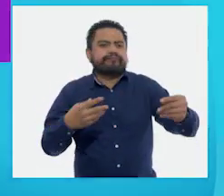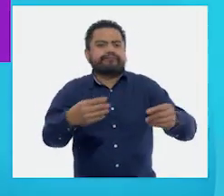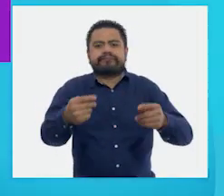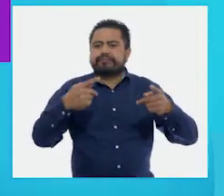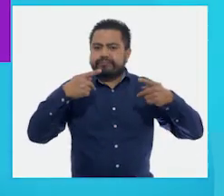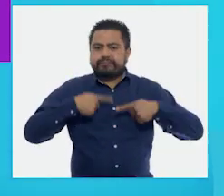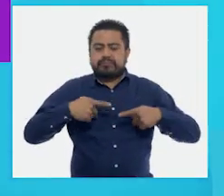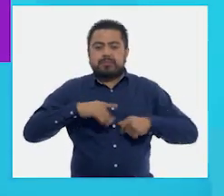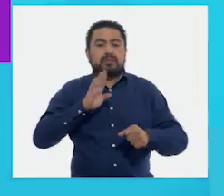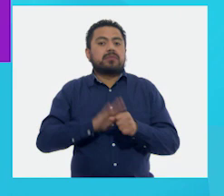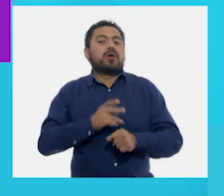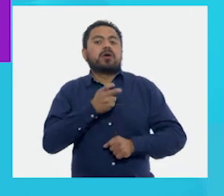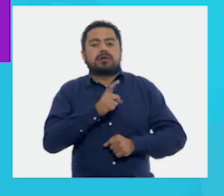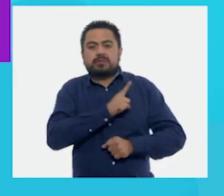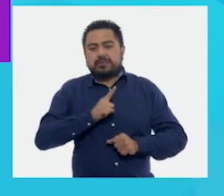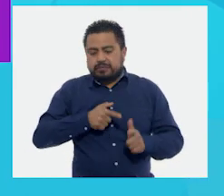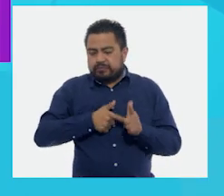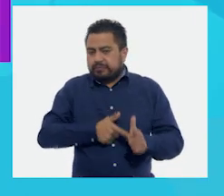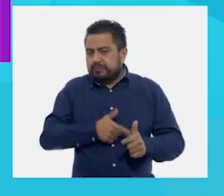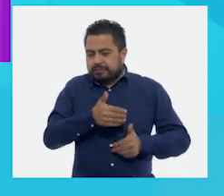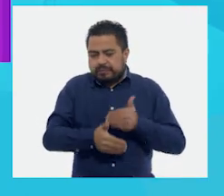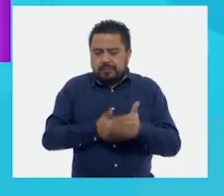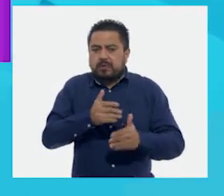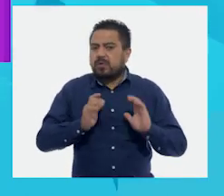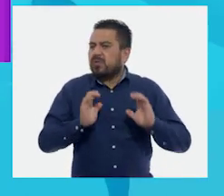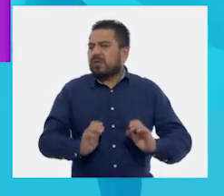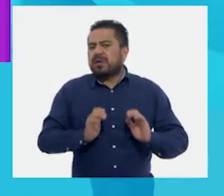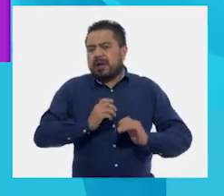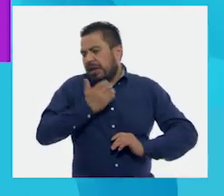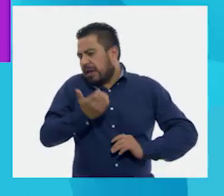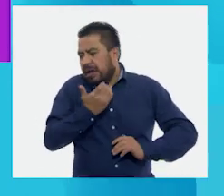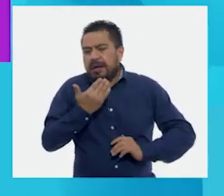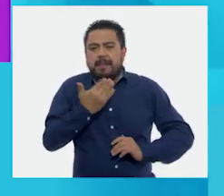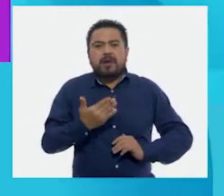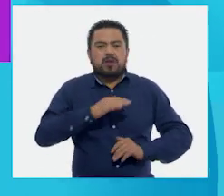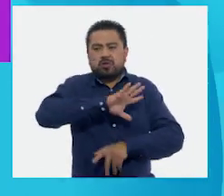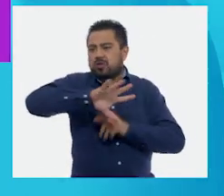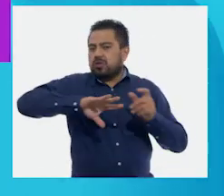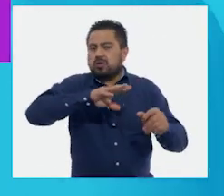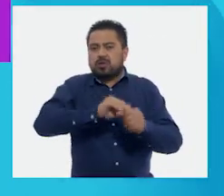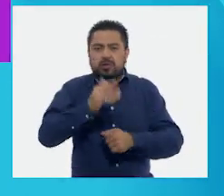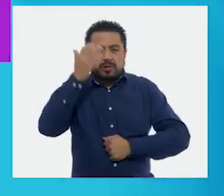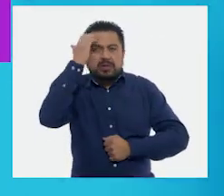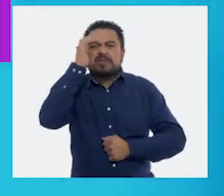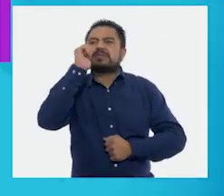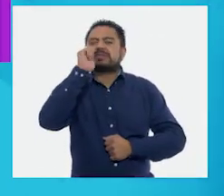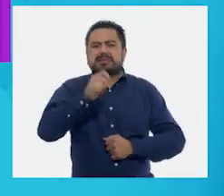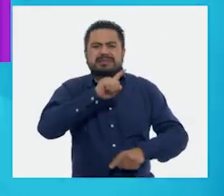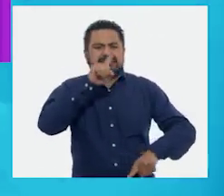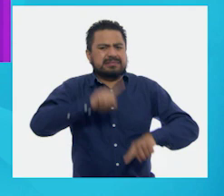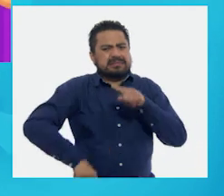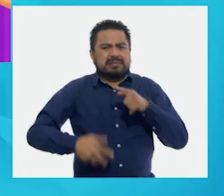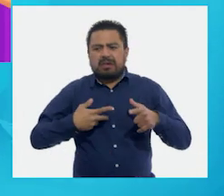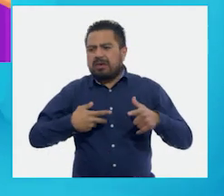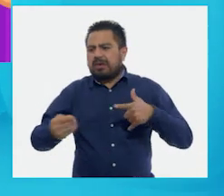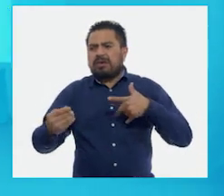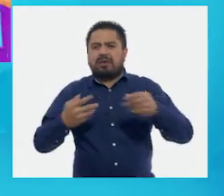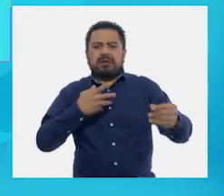personas. Por eso hay que continuar cuidándonos siguiendo las buenas prácticas que ya todos conocemos para evitar contagiarnos.